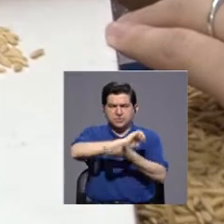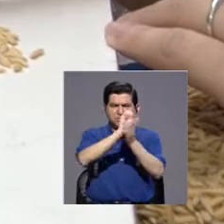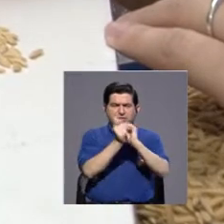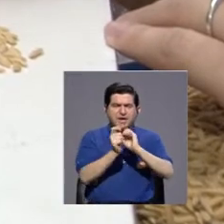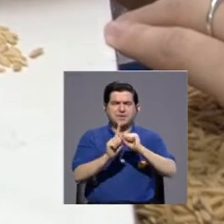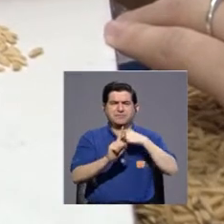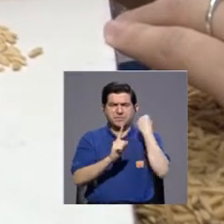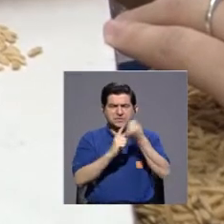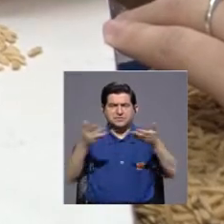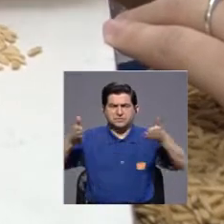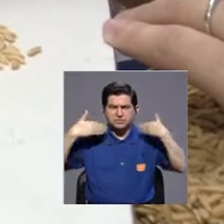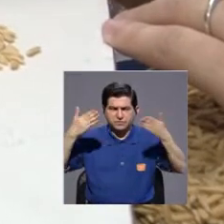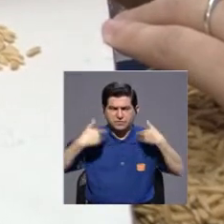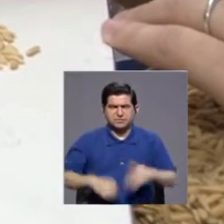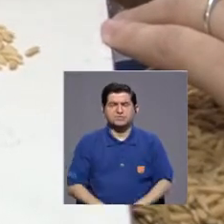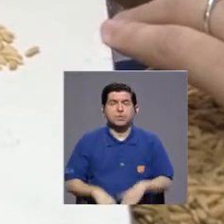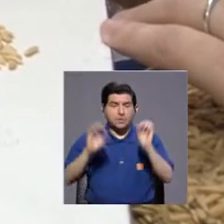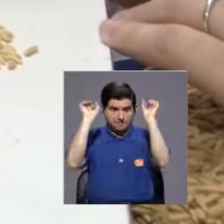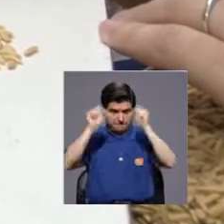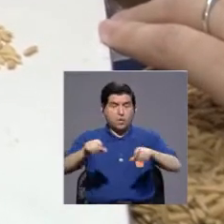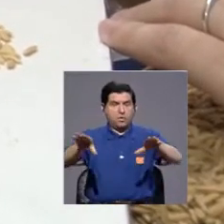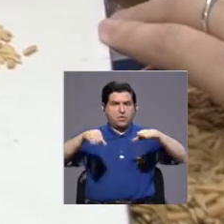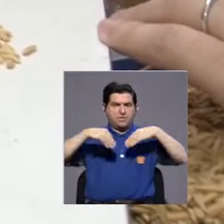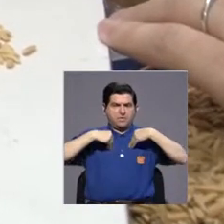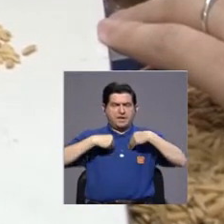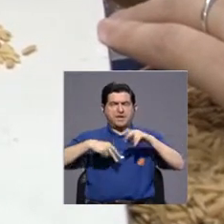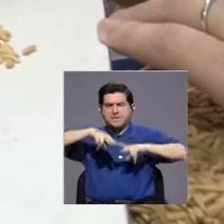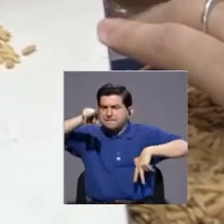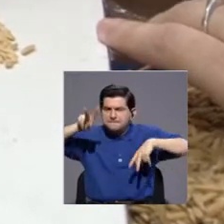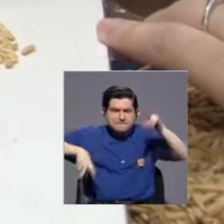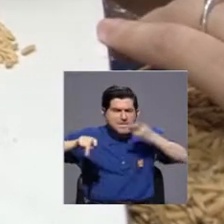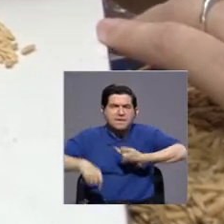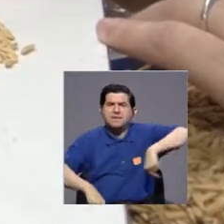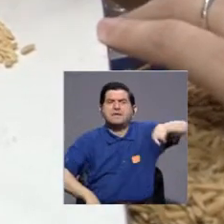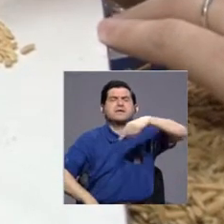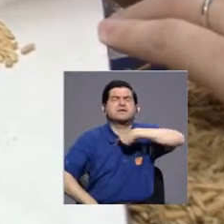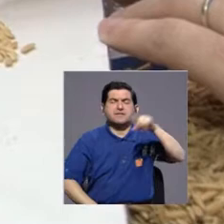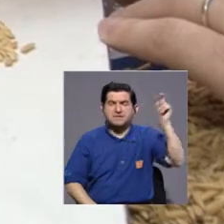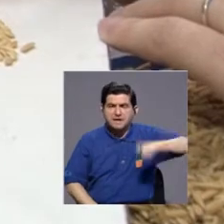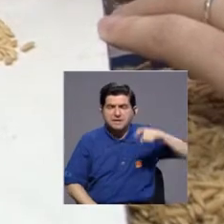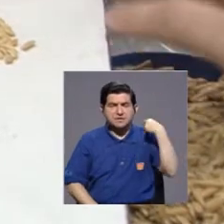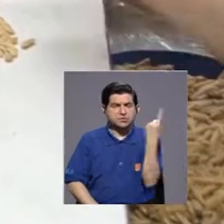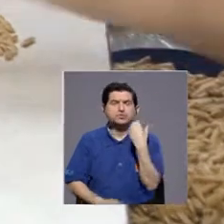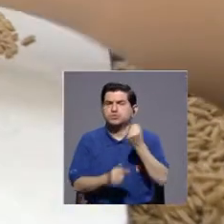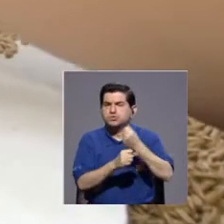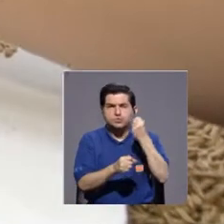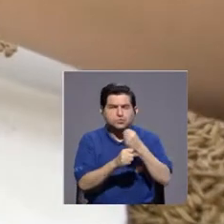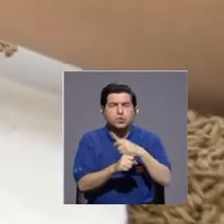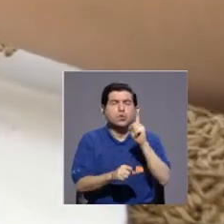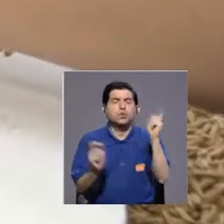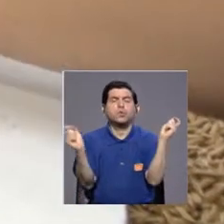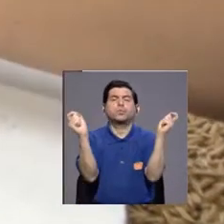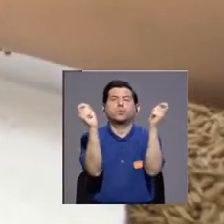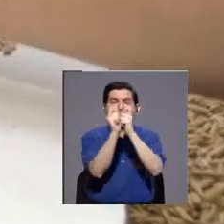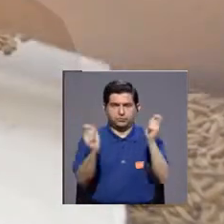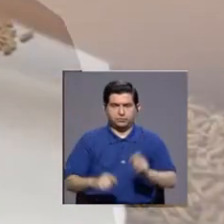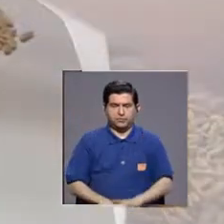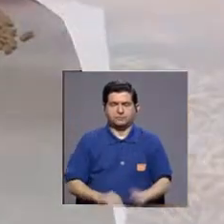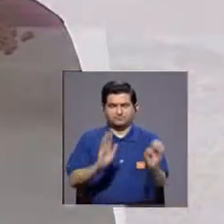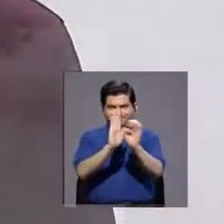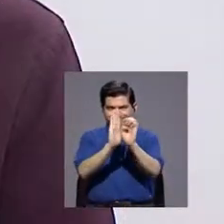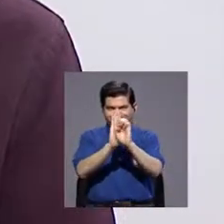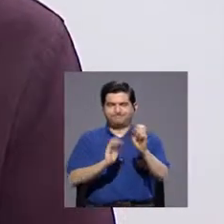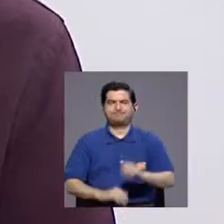lograr una mayor adaptación al cambio climático de variedades que tengamos nosotros que requieran solo trabajarse en algún aspecto como por